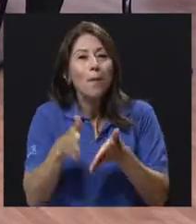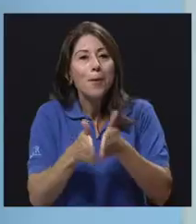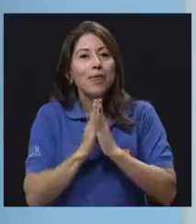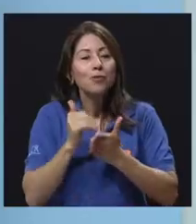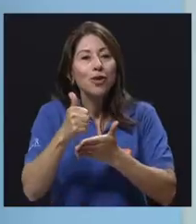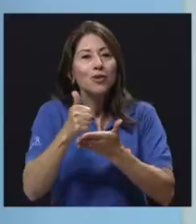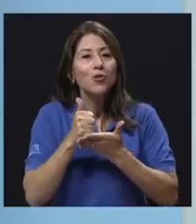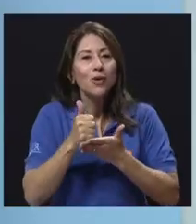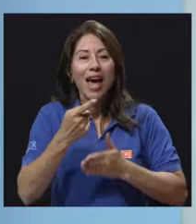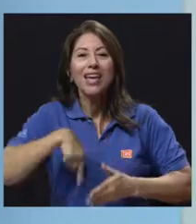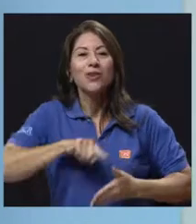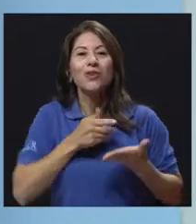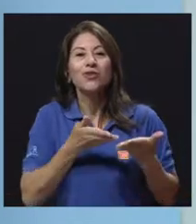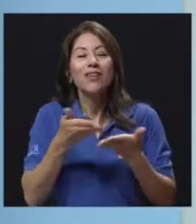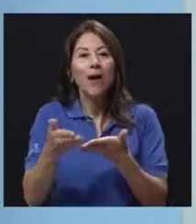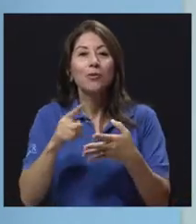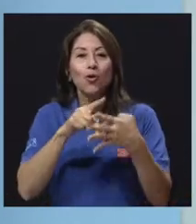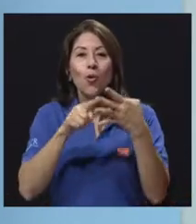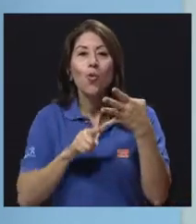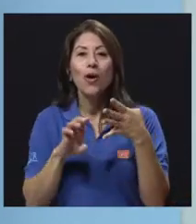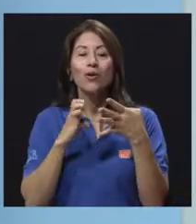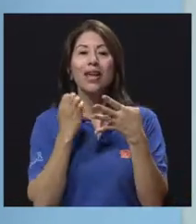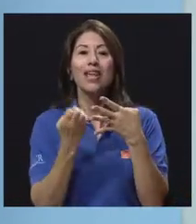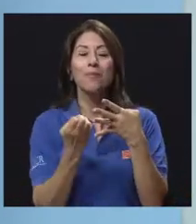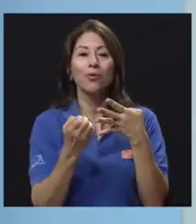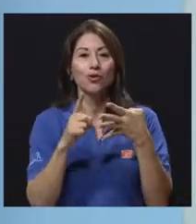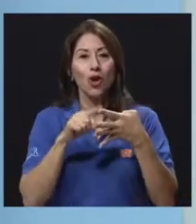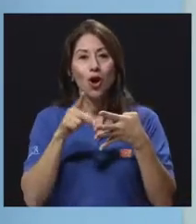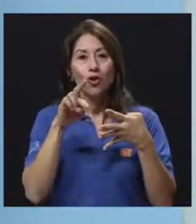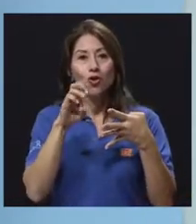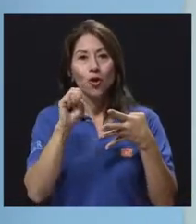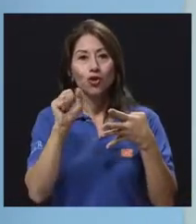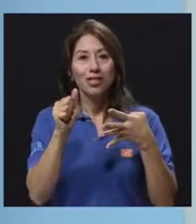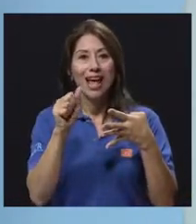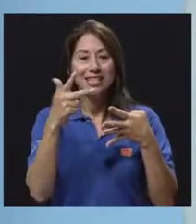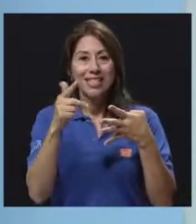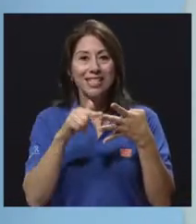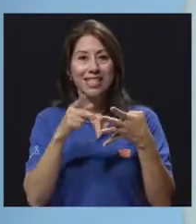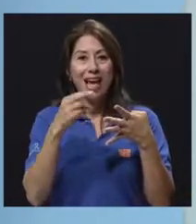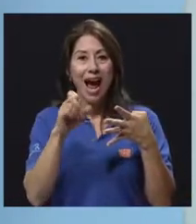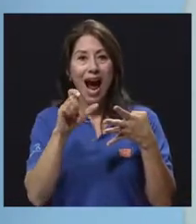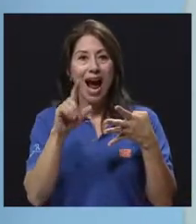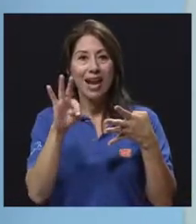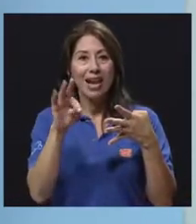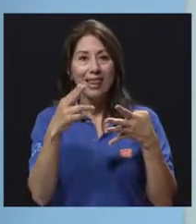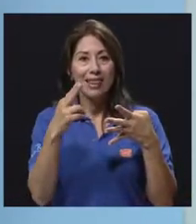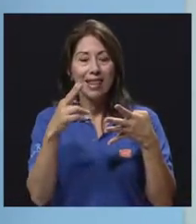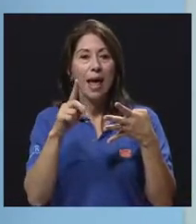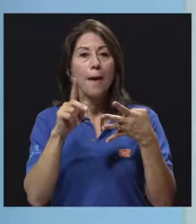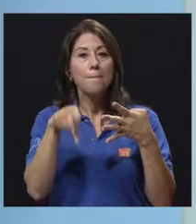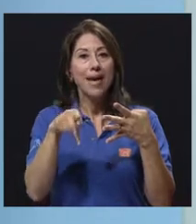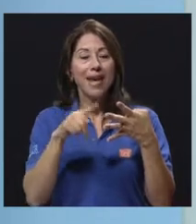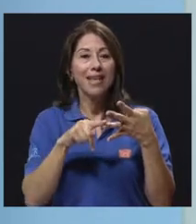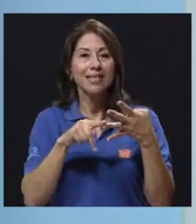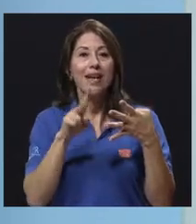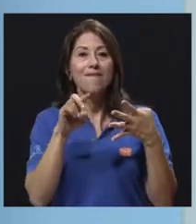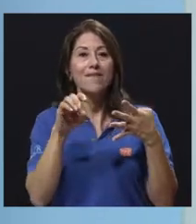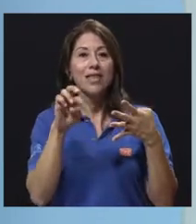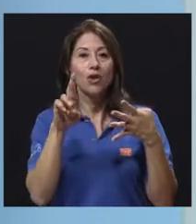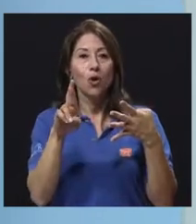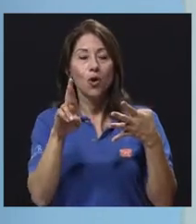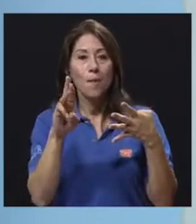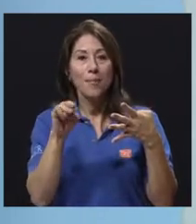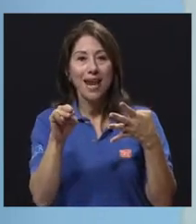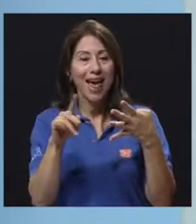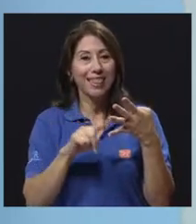fueron 4 equipos portátiles, que serían Rosa Chinchilla, Hamlet Pérez, Víctor Miranda y Lizeth Castro también, que le tocó hacer